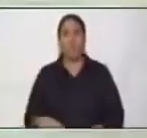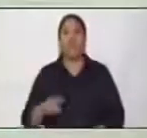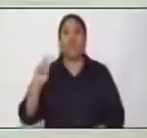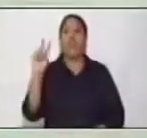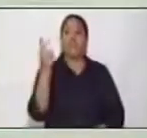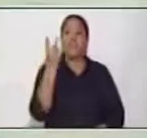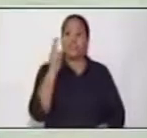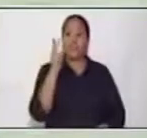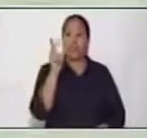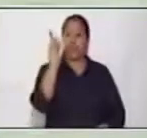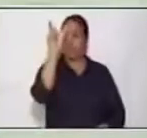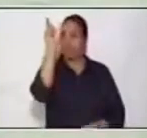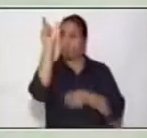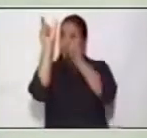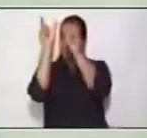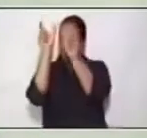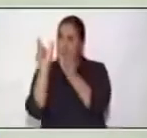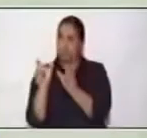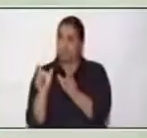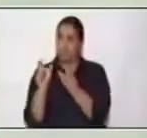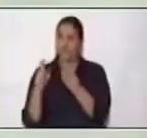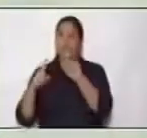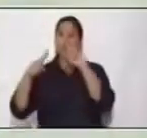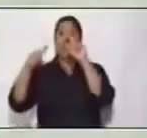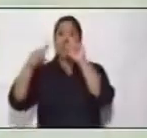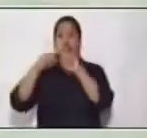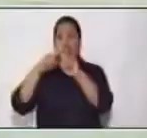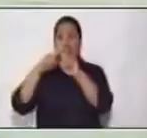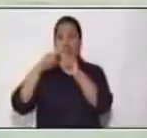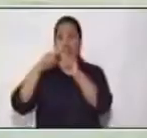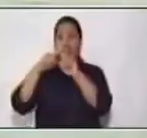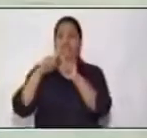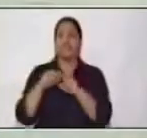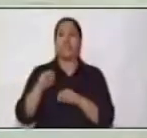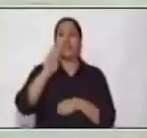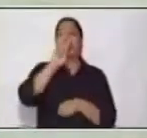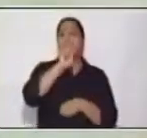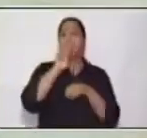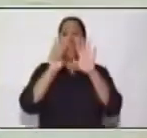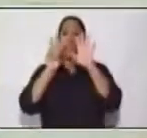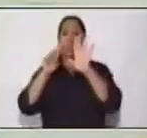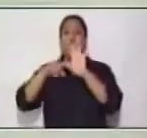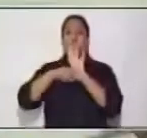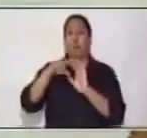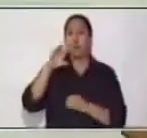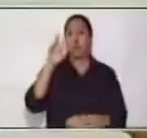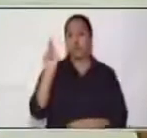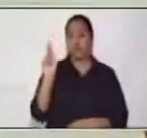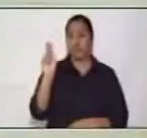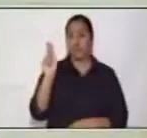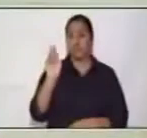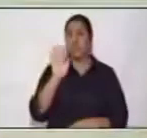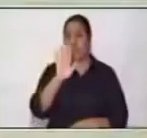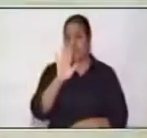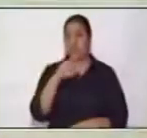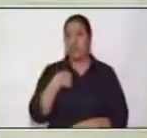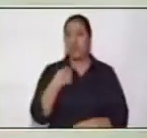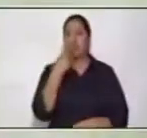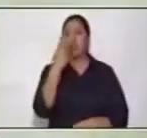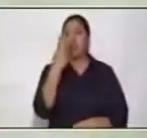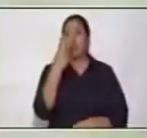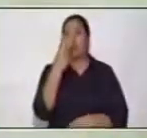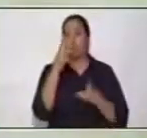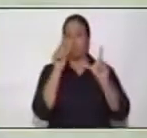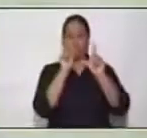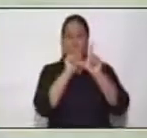que tenemos allá, que es x igual a 28 menos y, Vamos a tomar sus dos puntos.